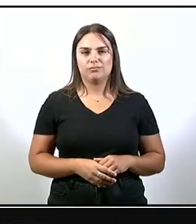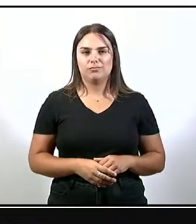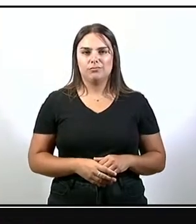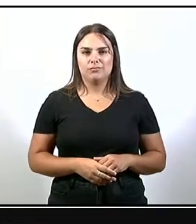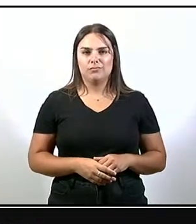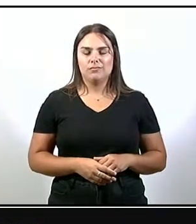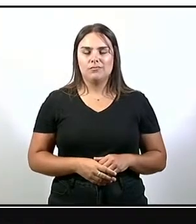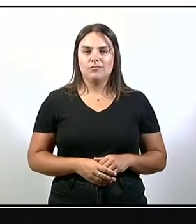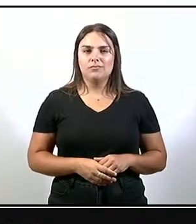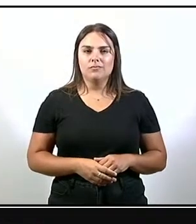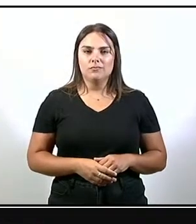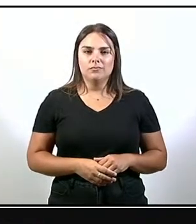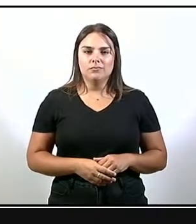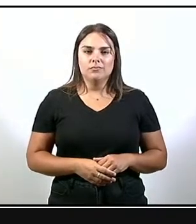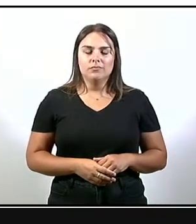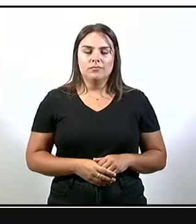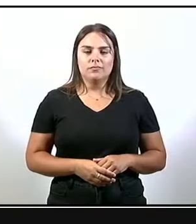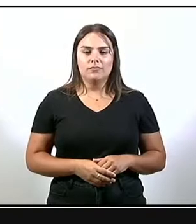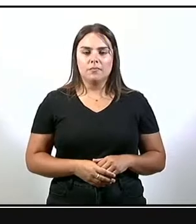Por eso